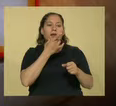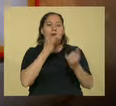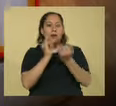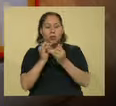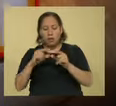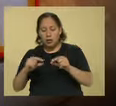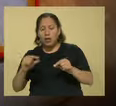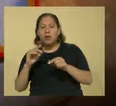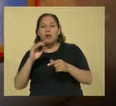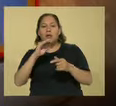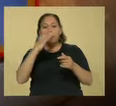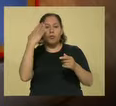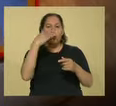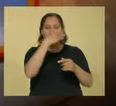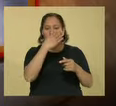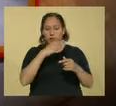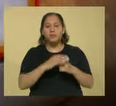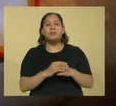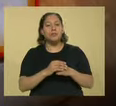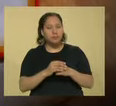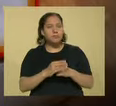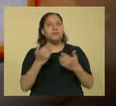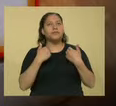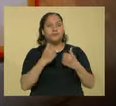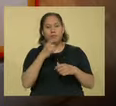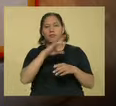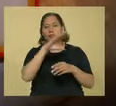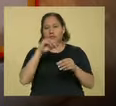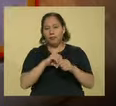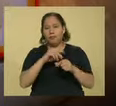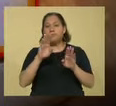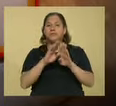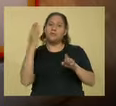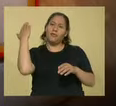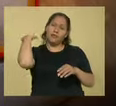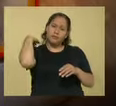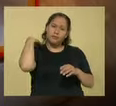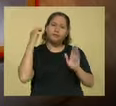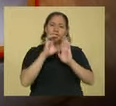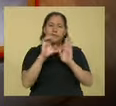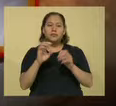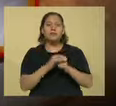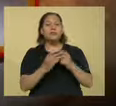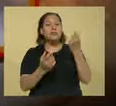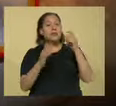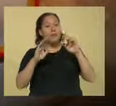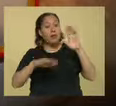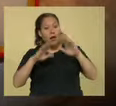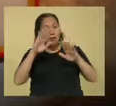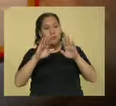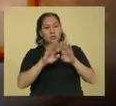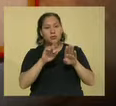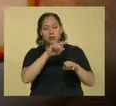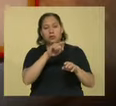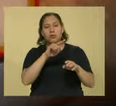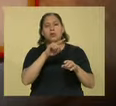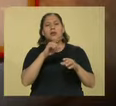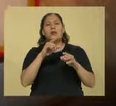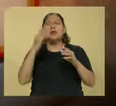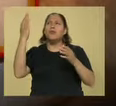brochas faciales. Totalmente, pues bueno, definitivamente. En la espalda, por ejemplo, cuando muchas veces el bronceado es